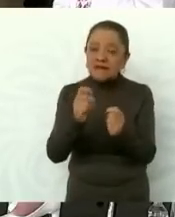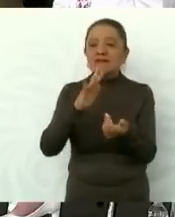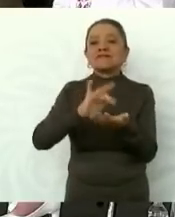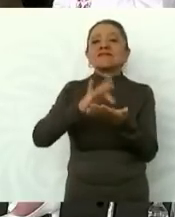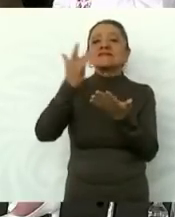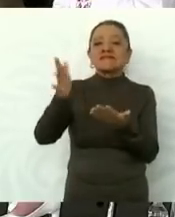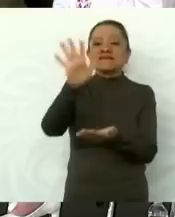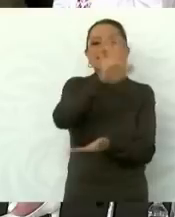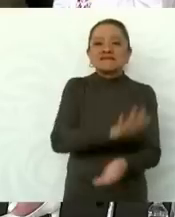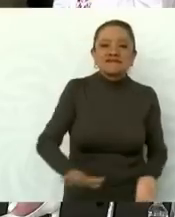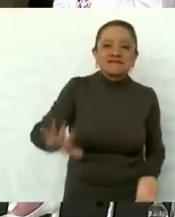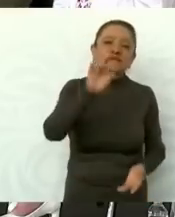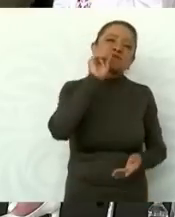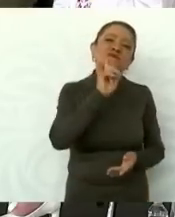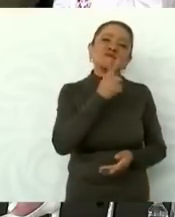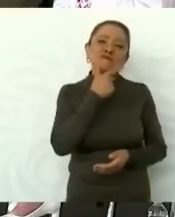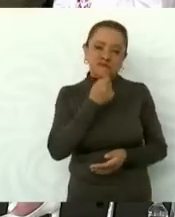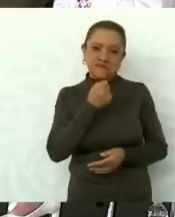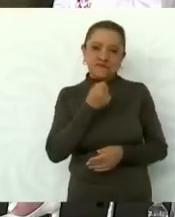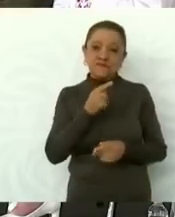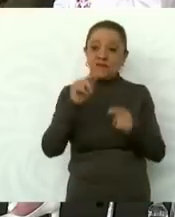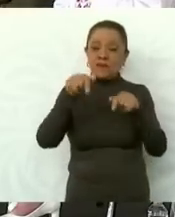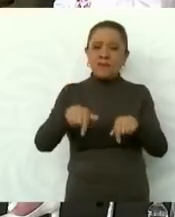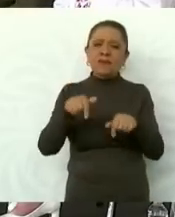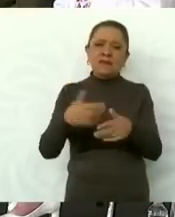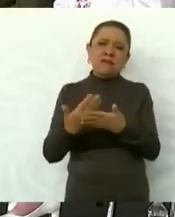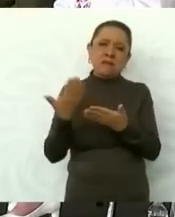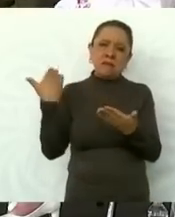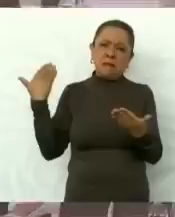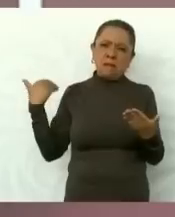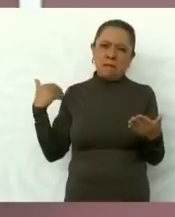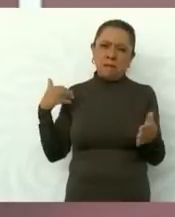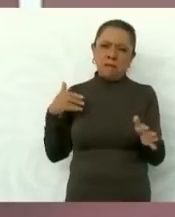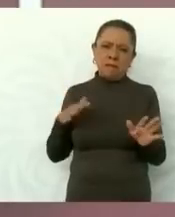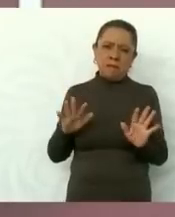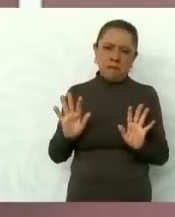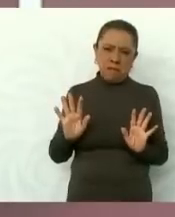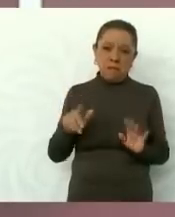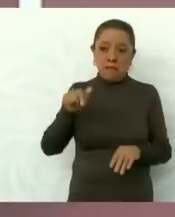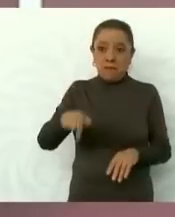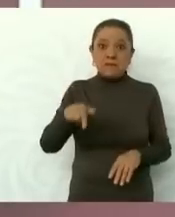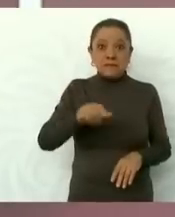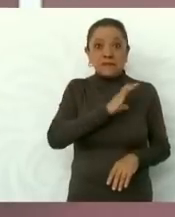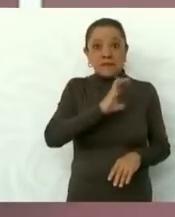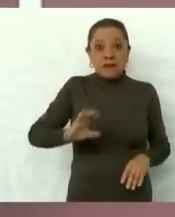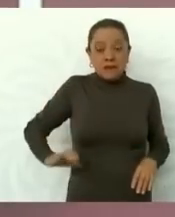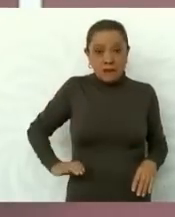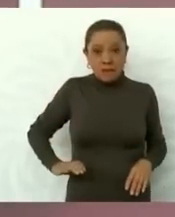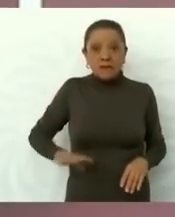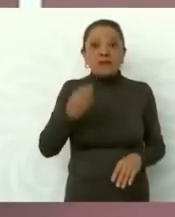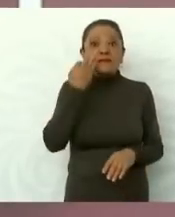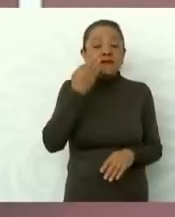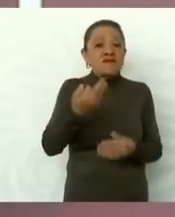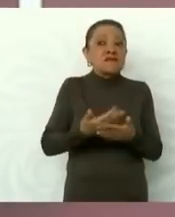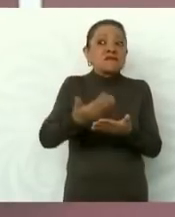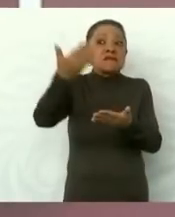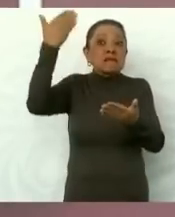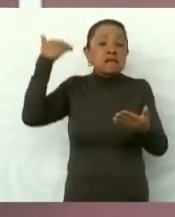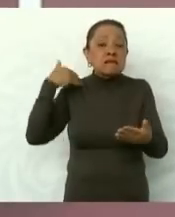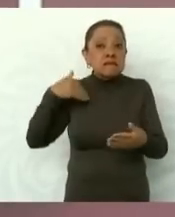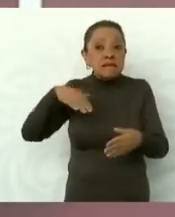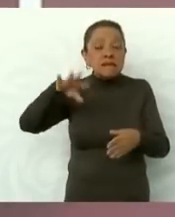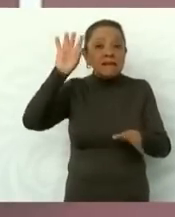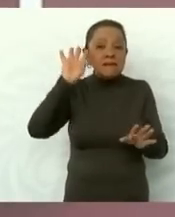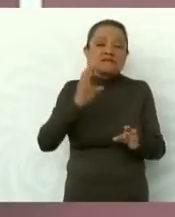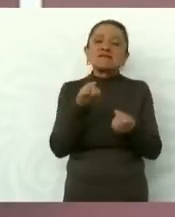todos. Estuvimos aquí hace tiempo en campaña, fíjense, ya pasaron